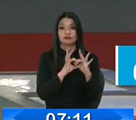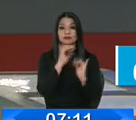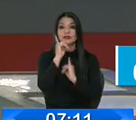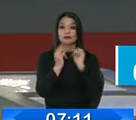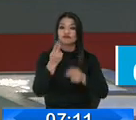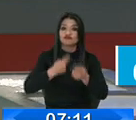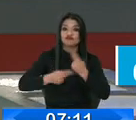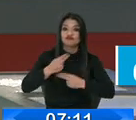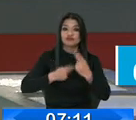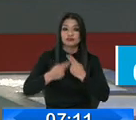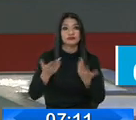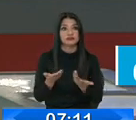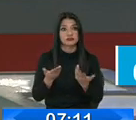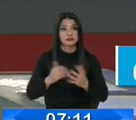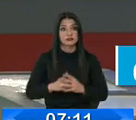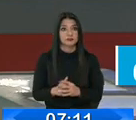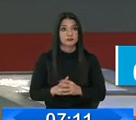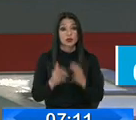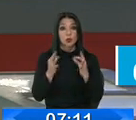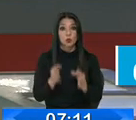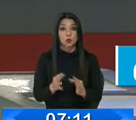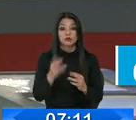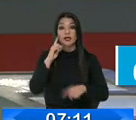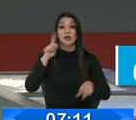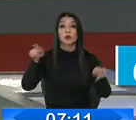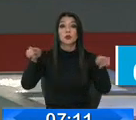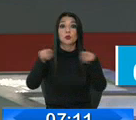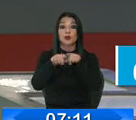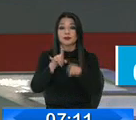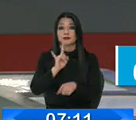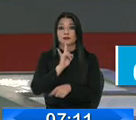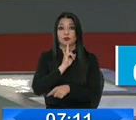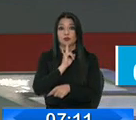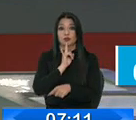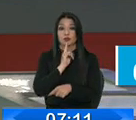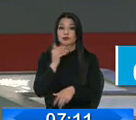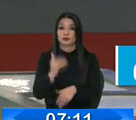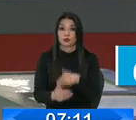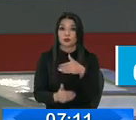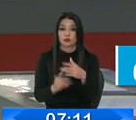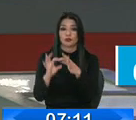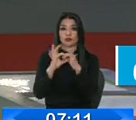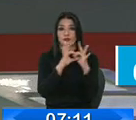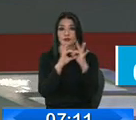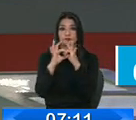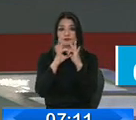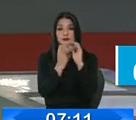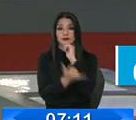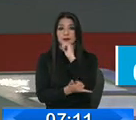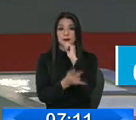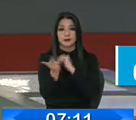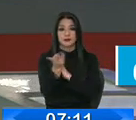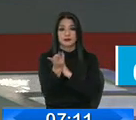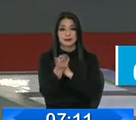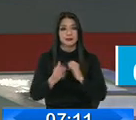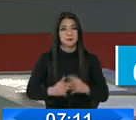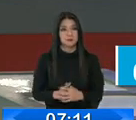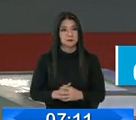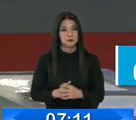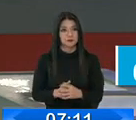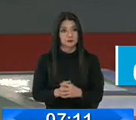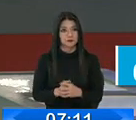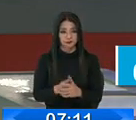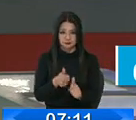Se van a analizar las expectativas frente a un acuerdo y pasos a seguir en la relación bilateral con los Estados Unidos.